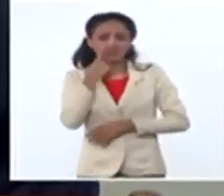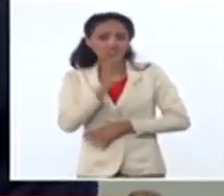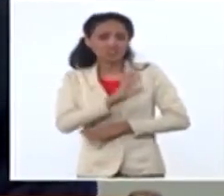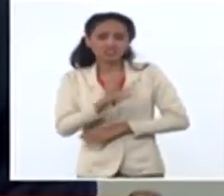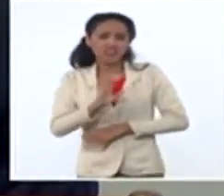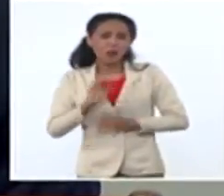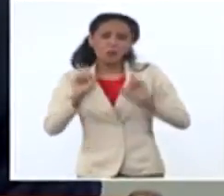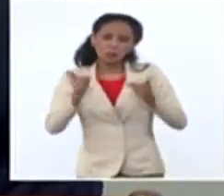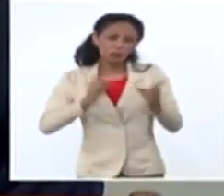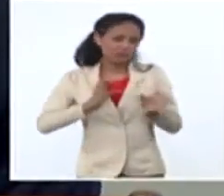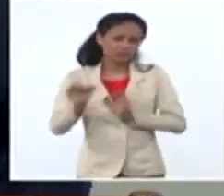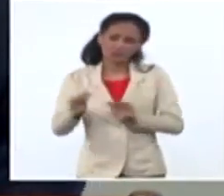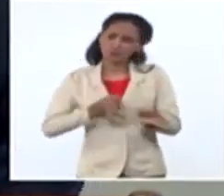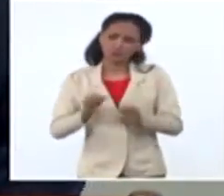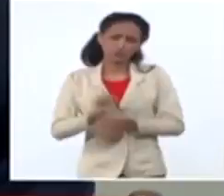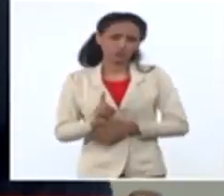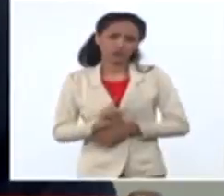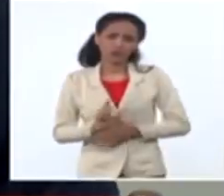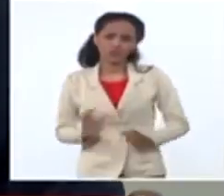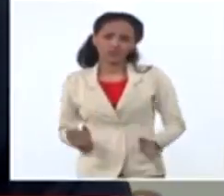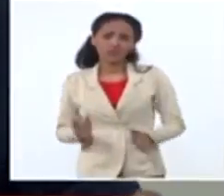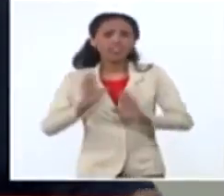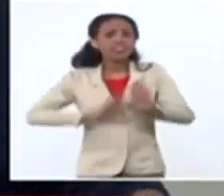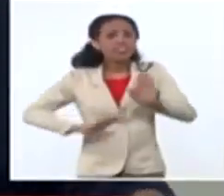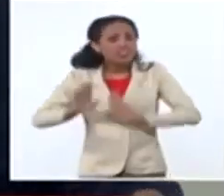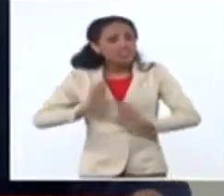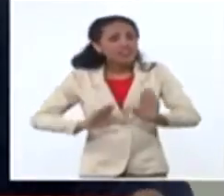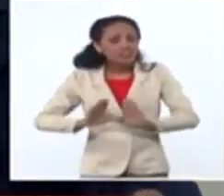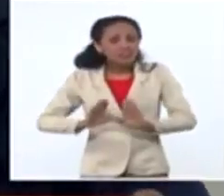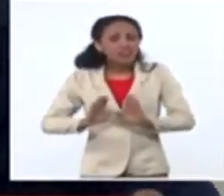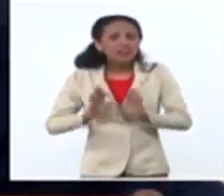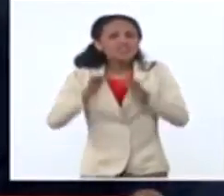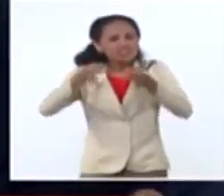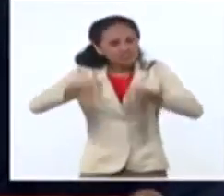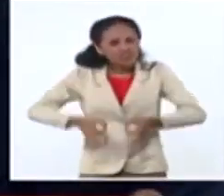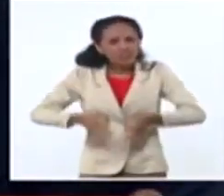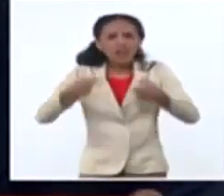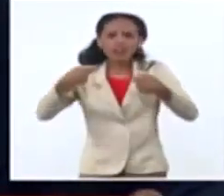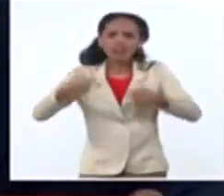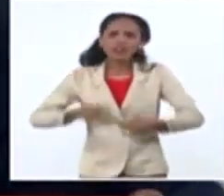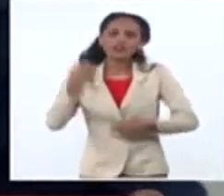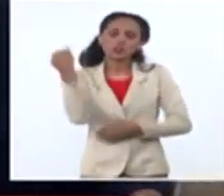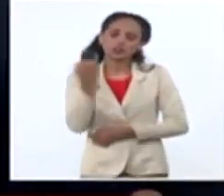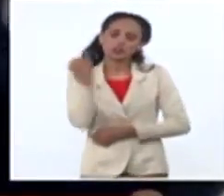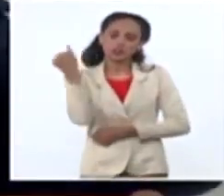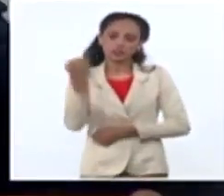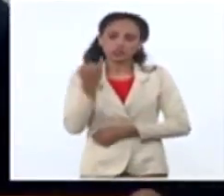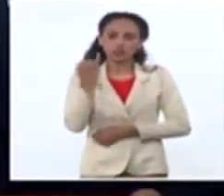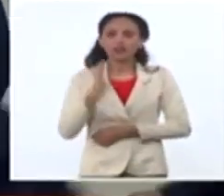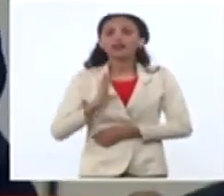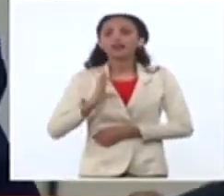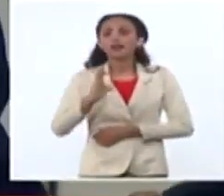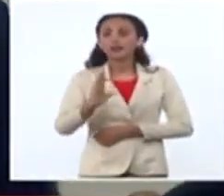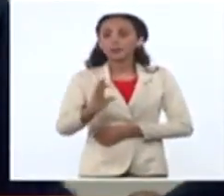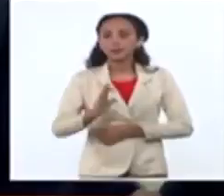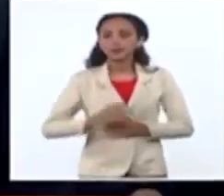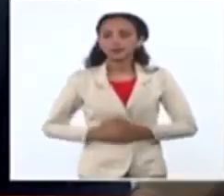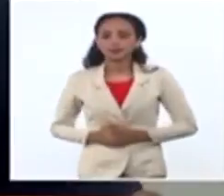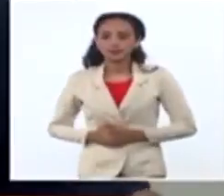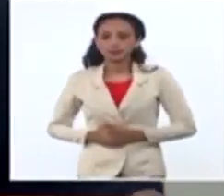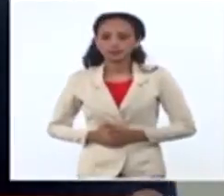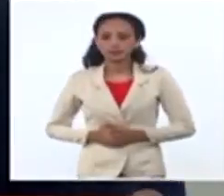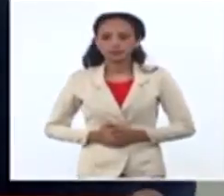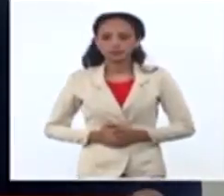política. Defendamos el derecho internacional que ampara a todos